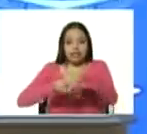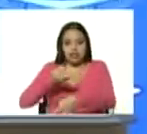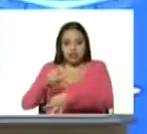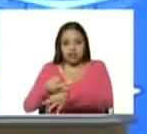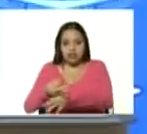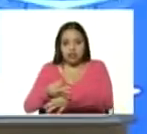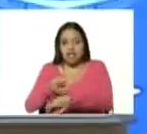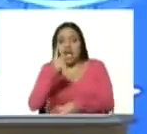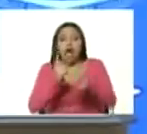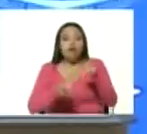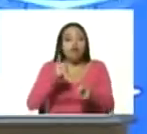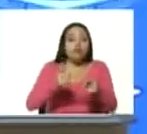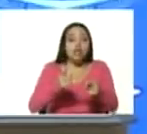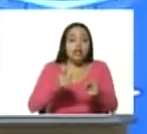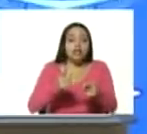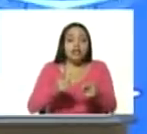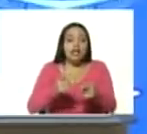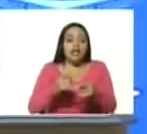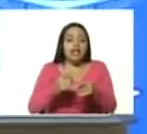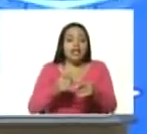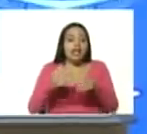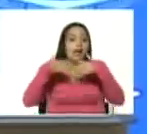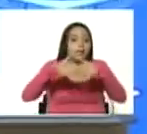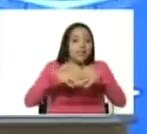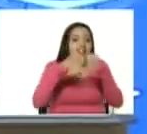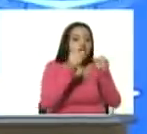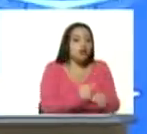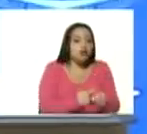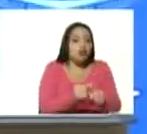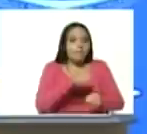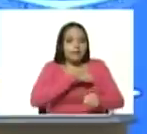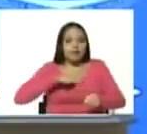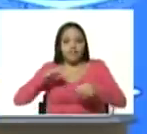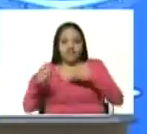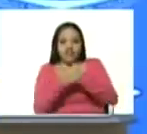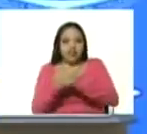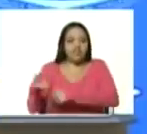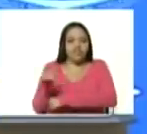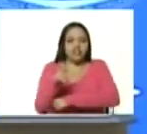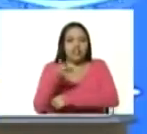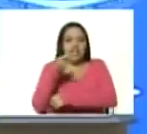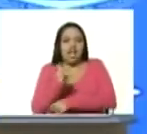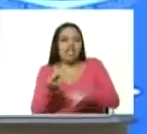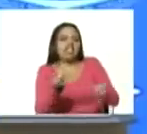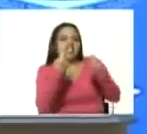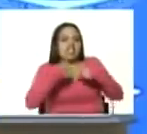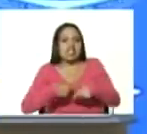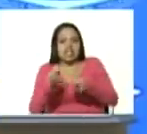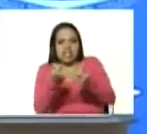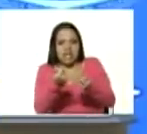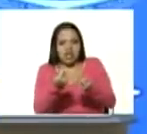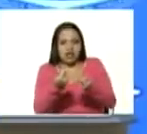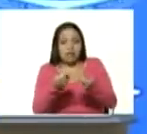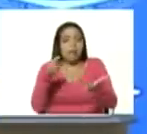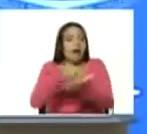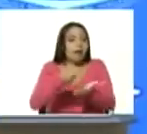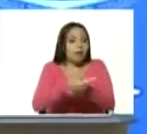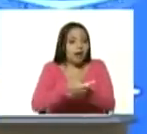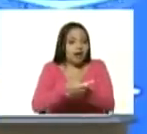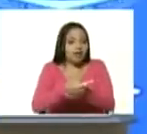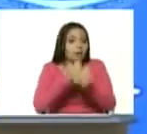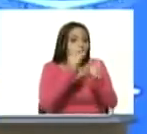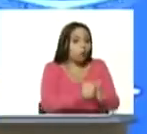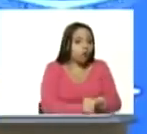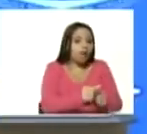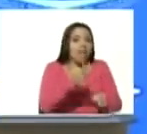hay alguna otra empresa de seguro privada de Venezuela que esté recibiendo dineros mal habidos para pagar unas pólizas, pues tienen